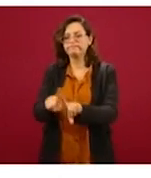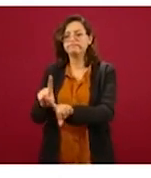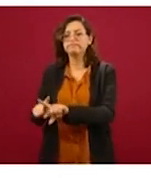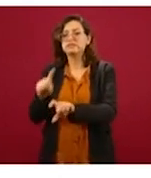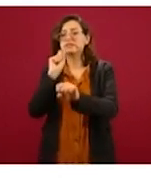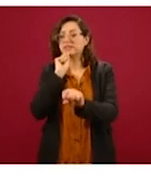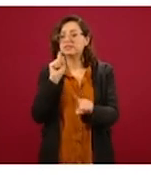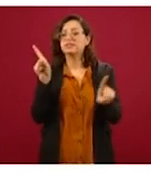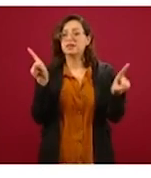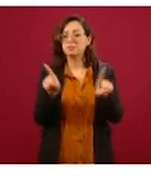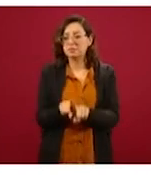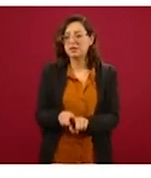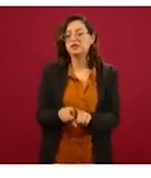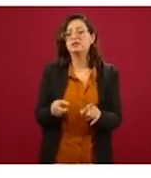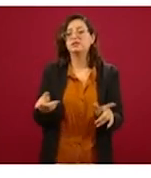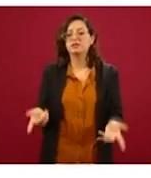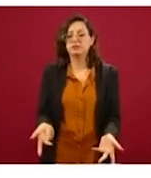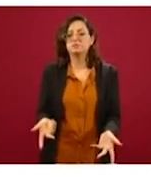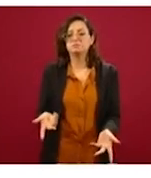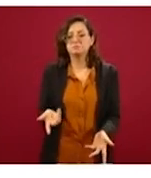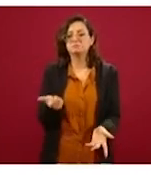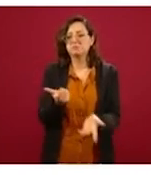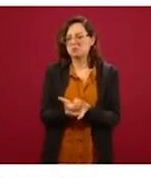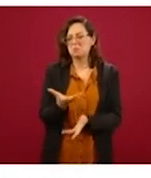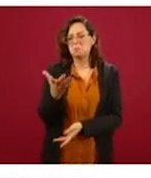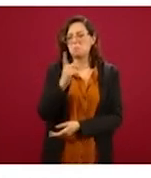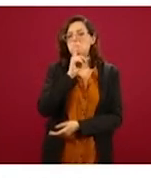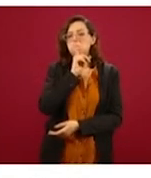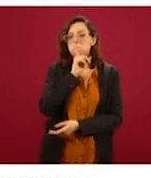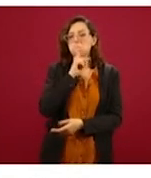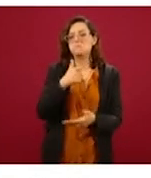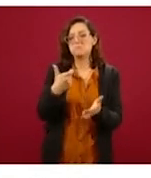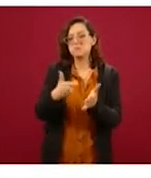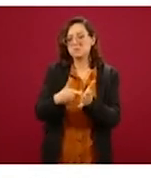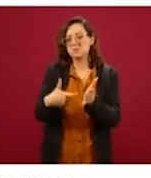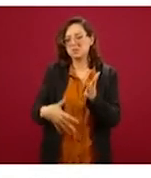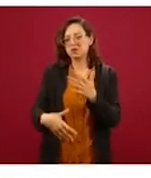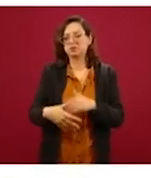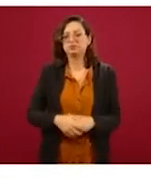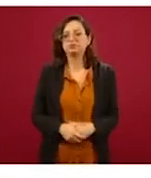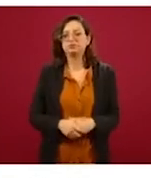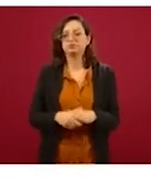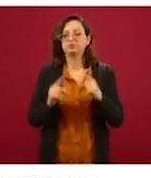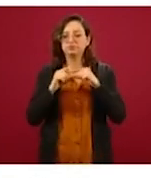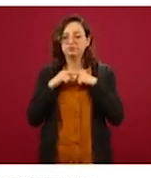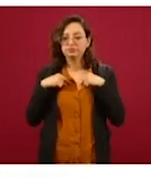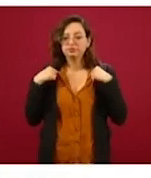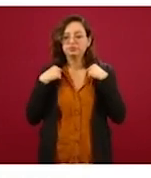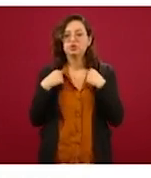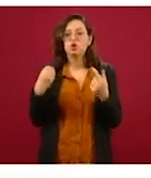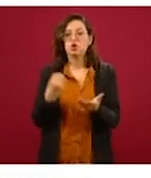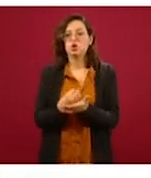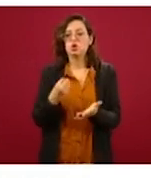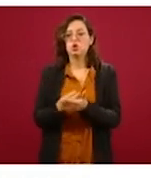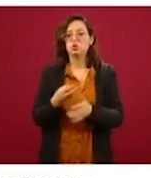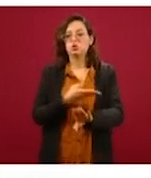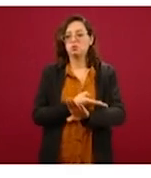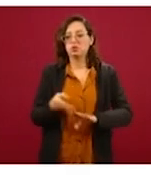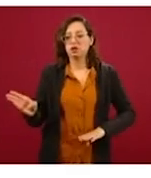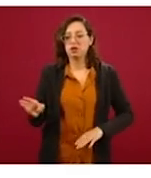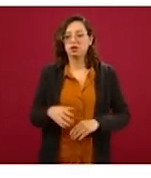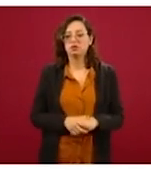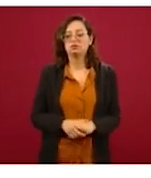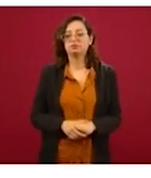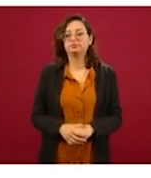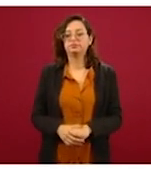es un lote y también a un precio no tan elevado. Adelante, por favor. Tenemos un collar de oro blanco. Sí, por favor, sí, pues este es